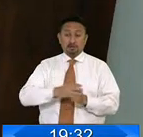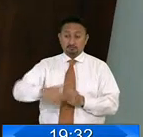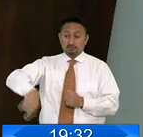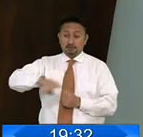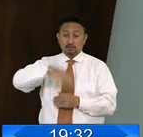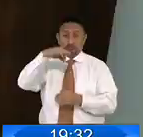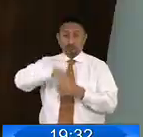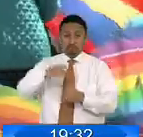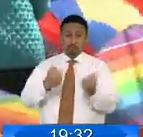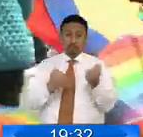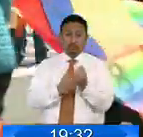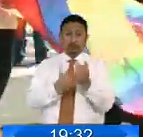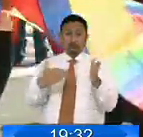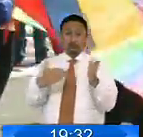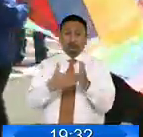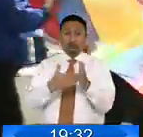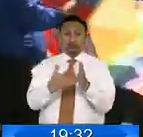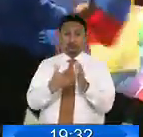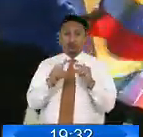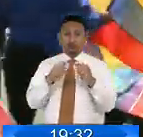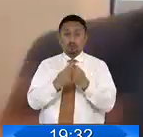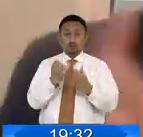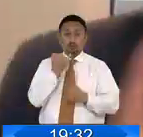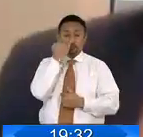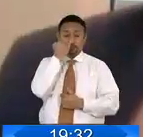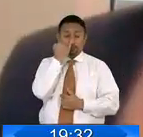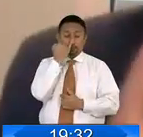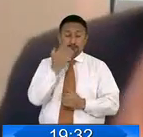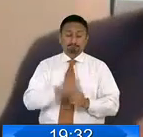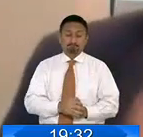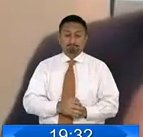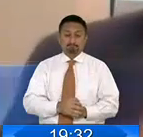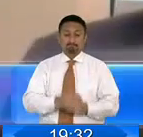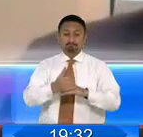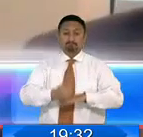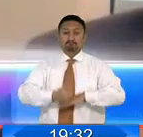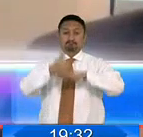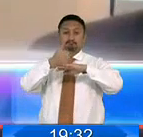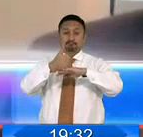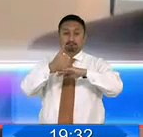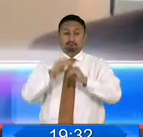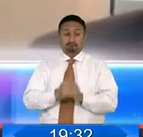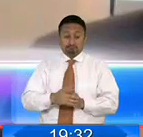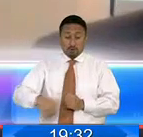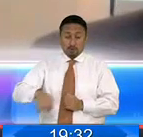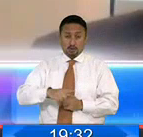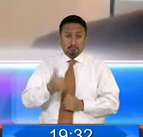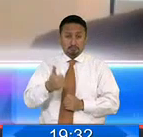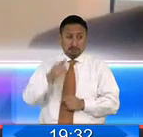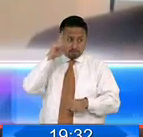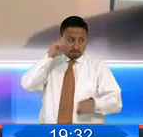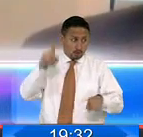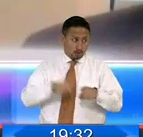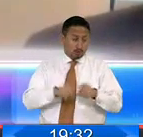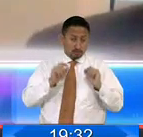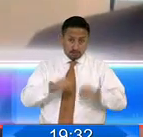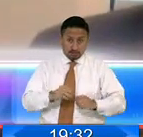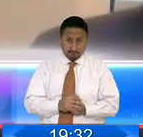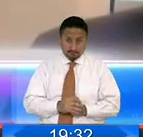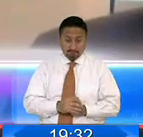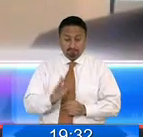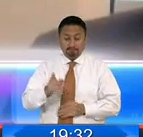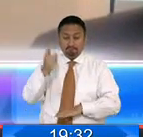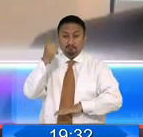o en contra del pedido de pachakutik y el tribunal de considerarlo pertinente puede